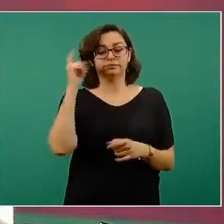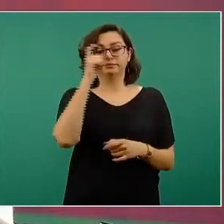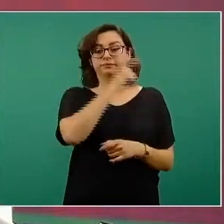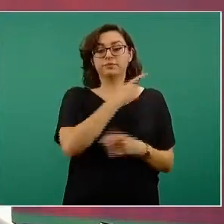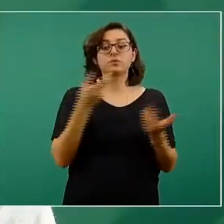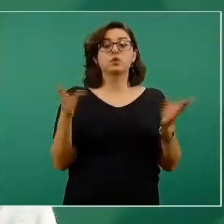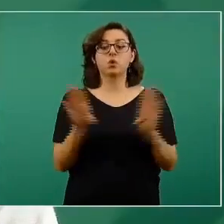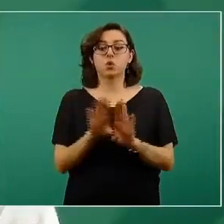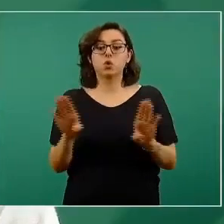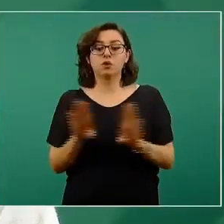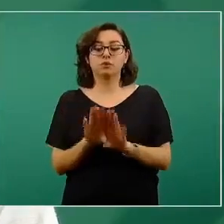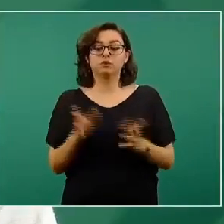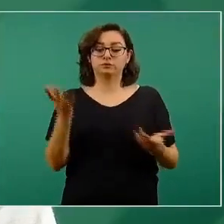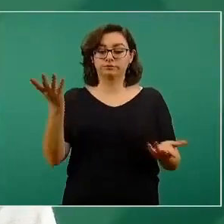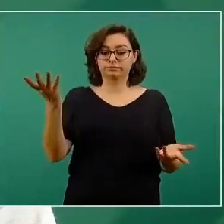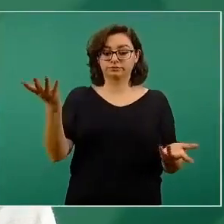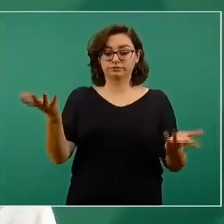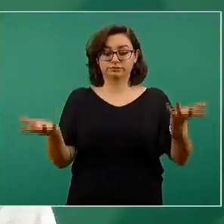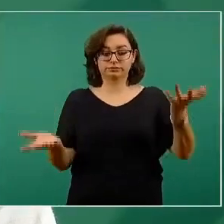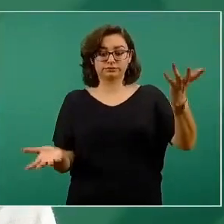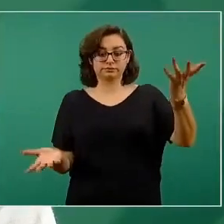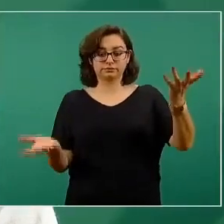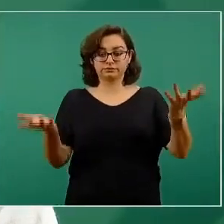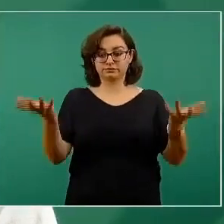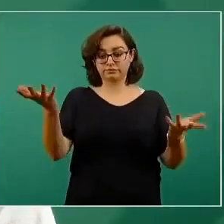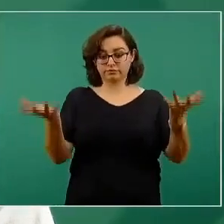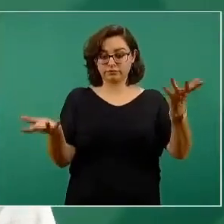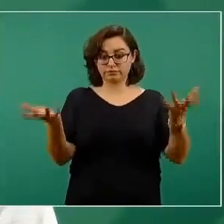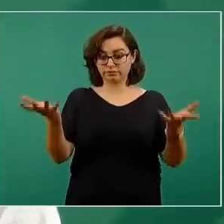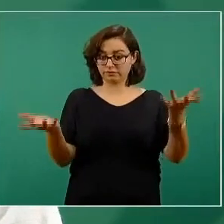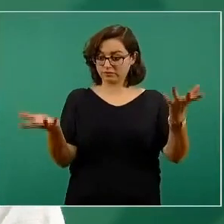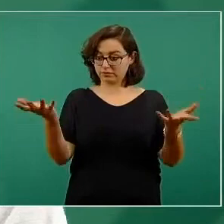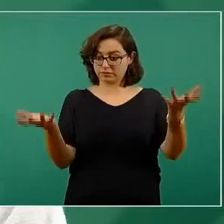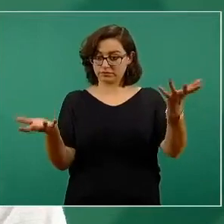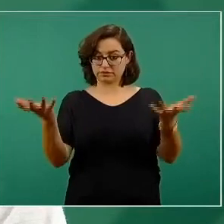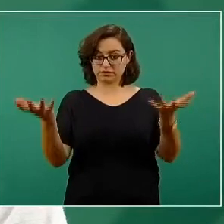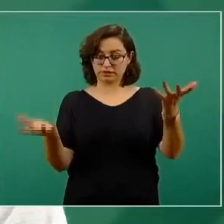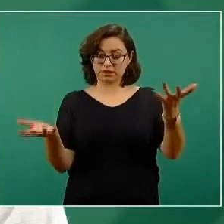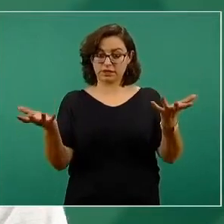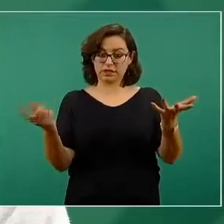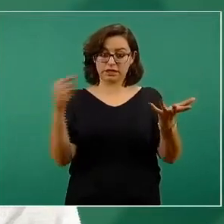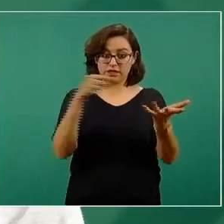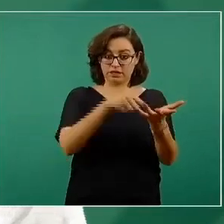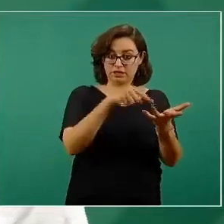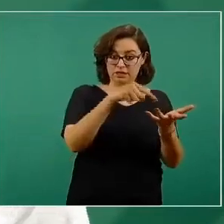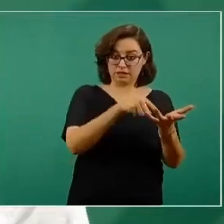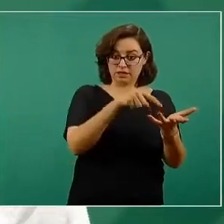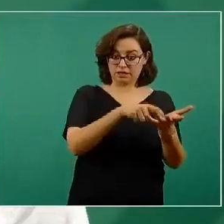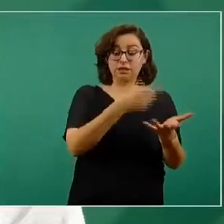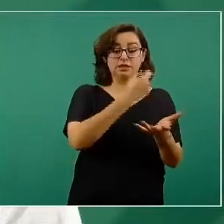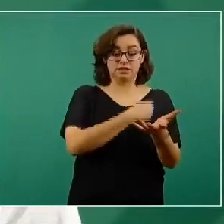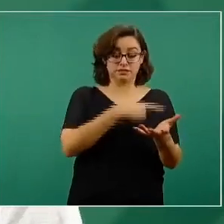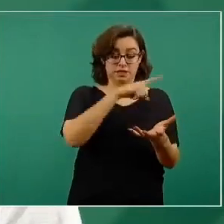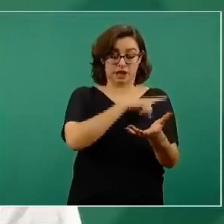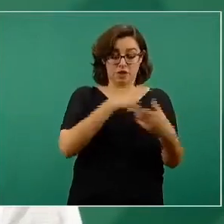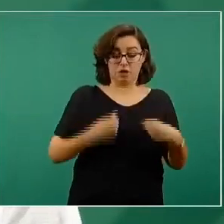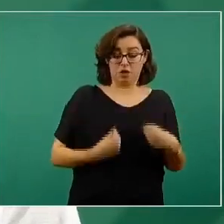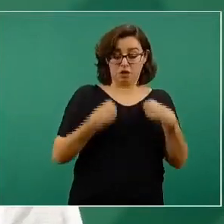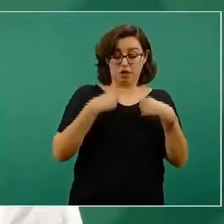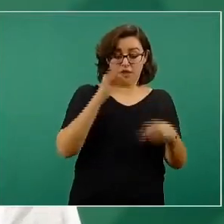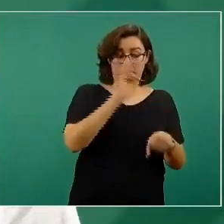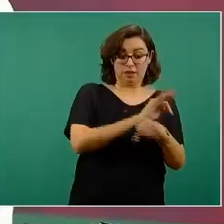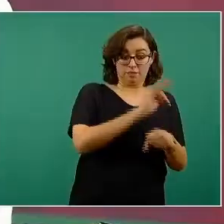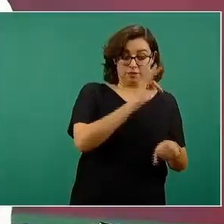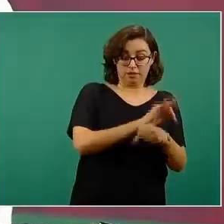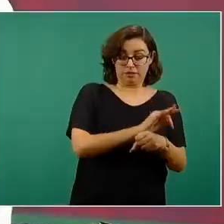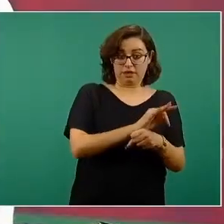poner en la justa, en el balance apropiado, la intención de proteger la salud y la vida por medio